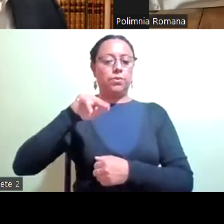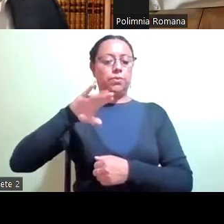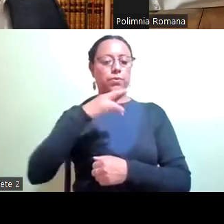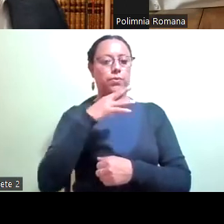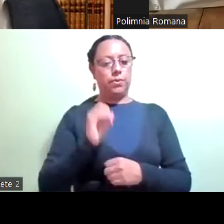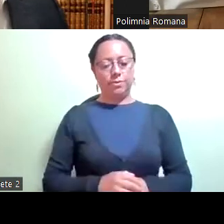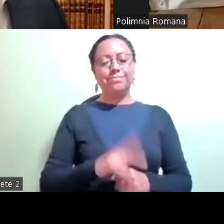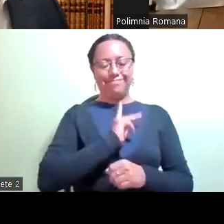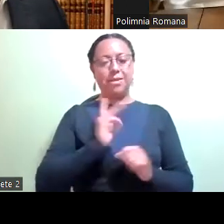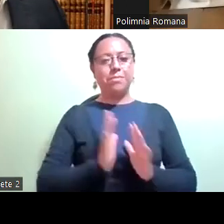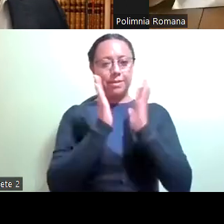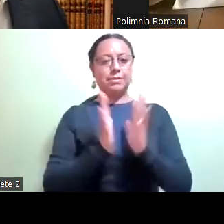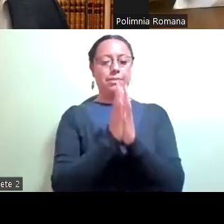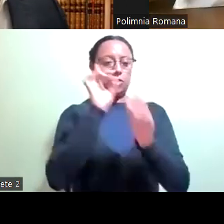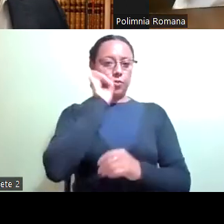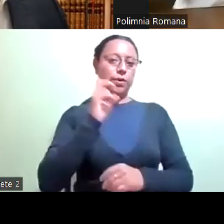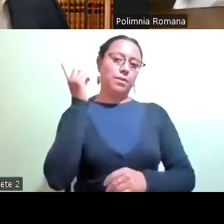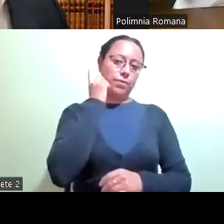diputada presidenta.